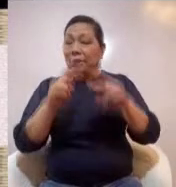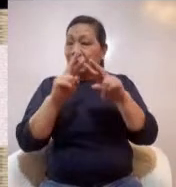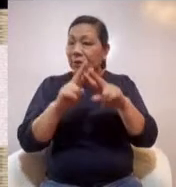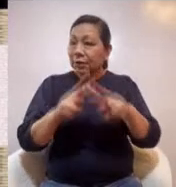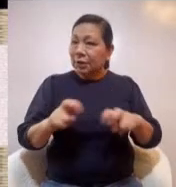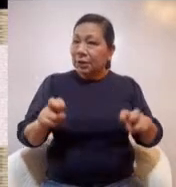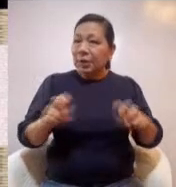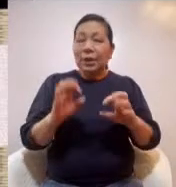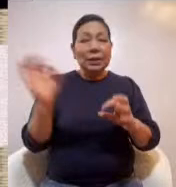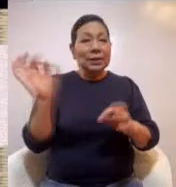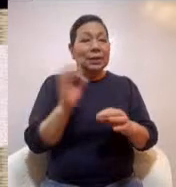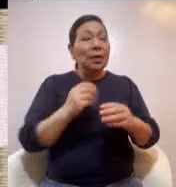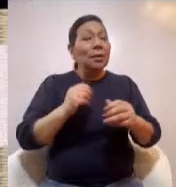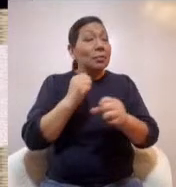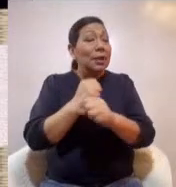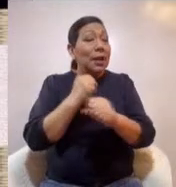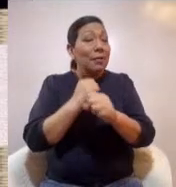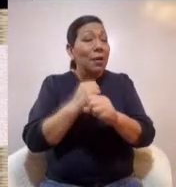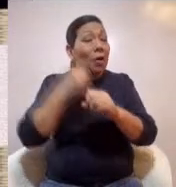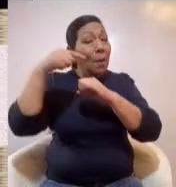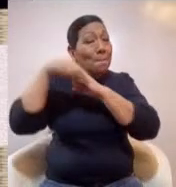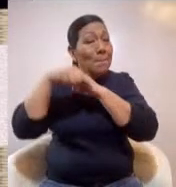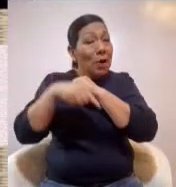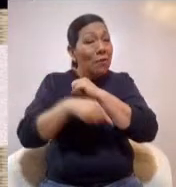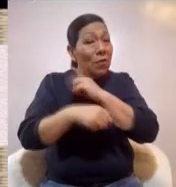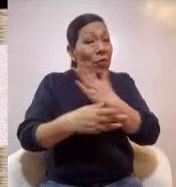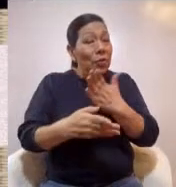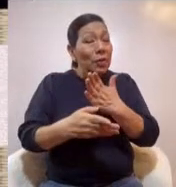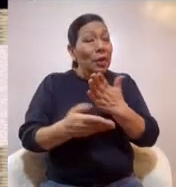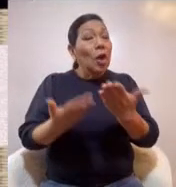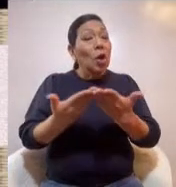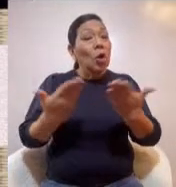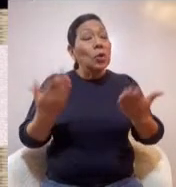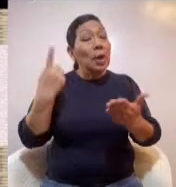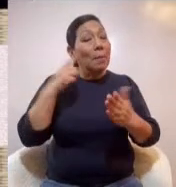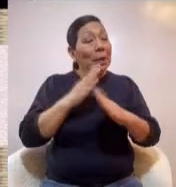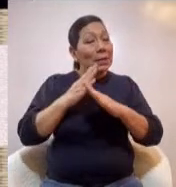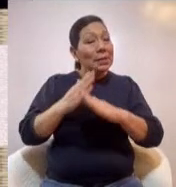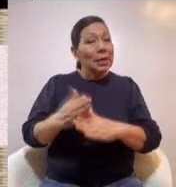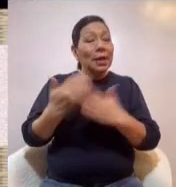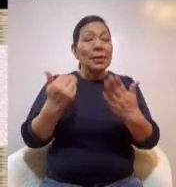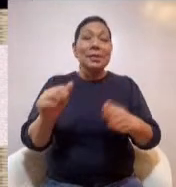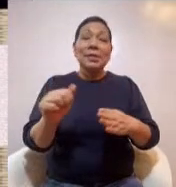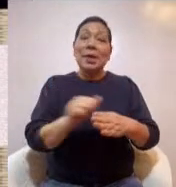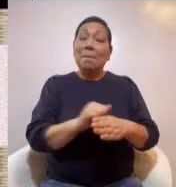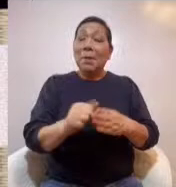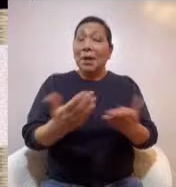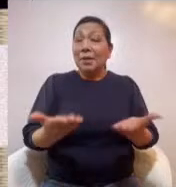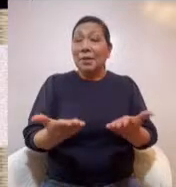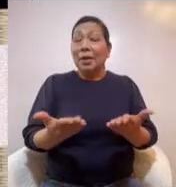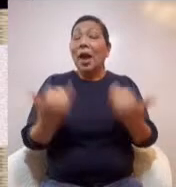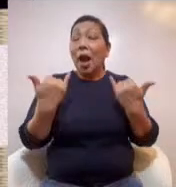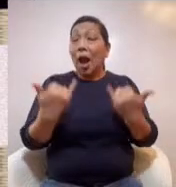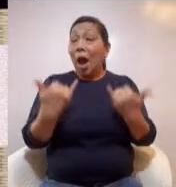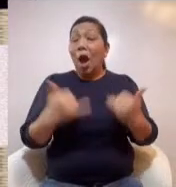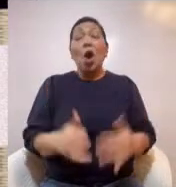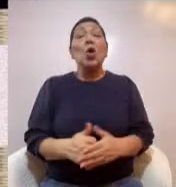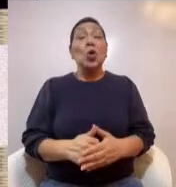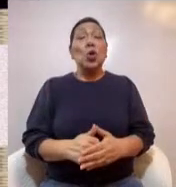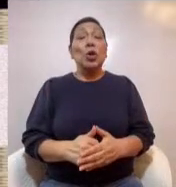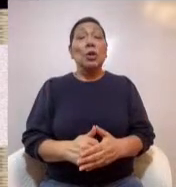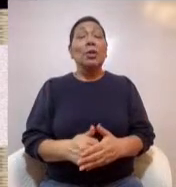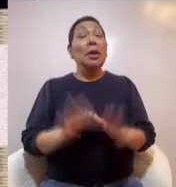esté analizado, sin que se trabaje a profundidad con herramientas para erradicar estas prácticas. Así que en este